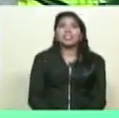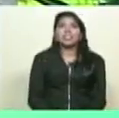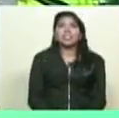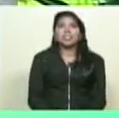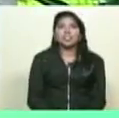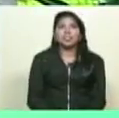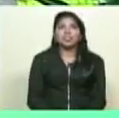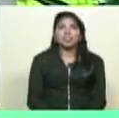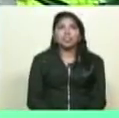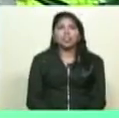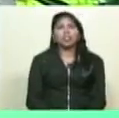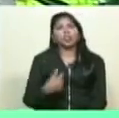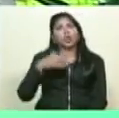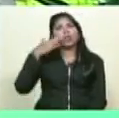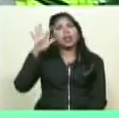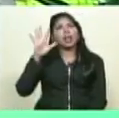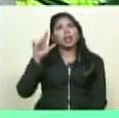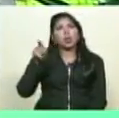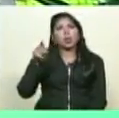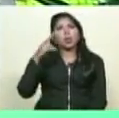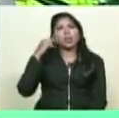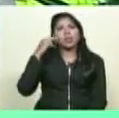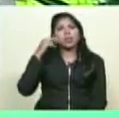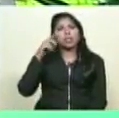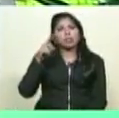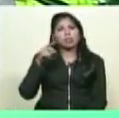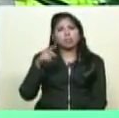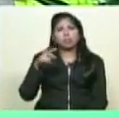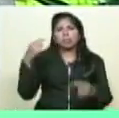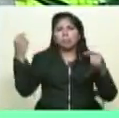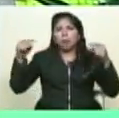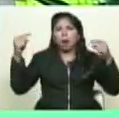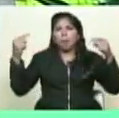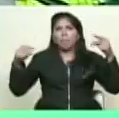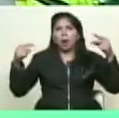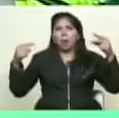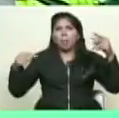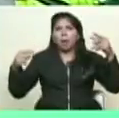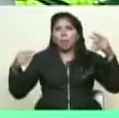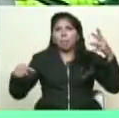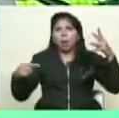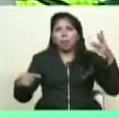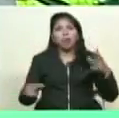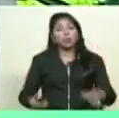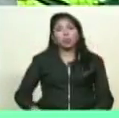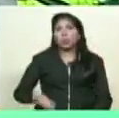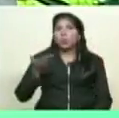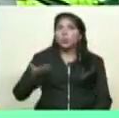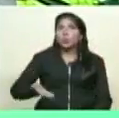Yo creo que Raúl ha planteado cosas claves que ameritan respuesta inmediata.